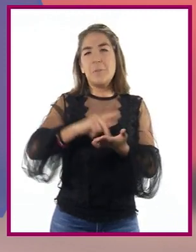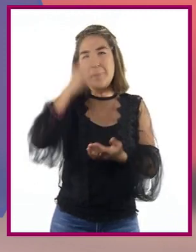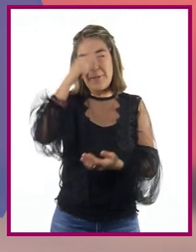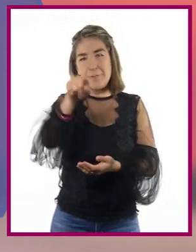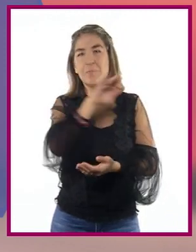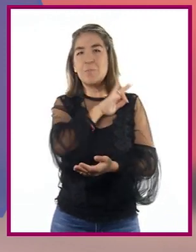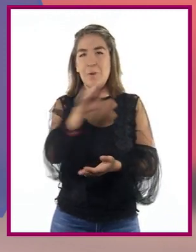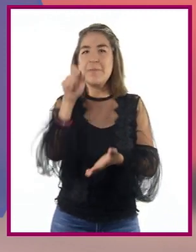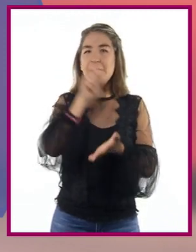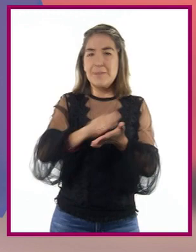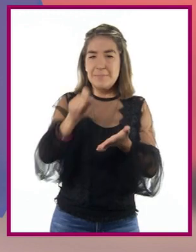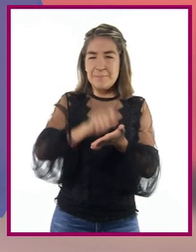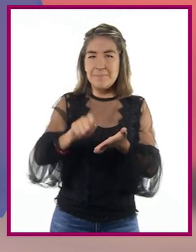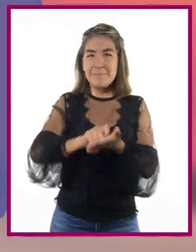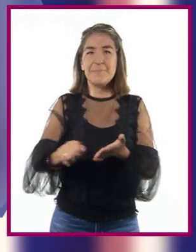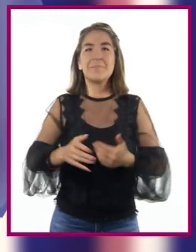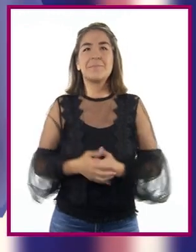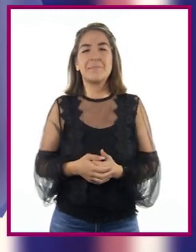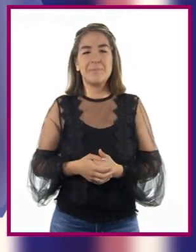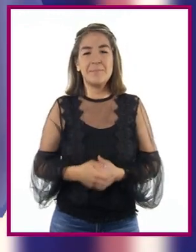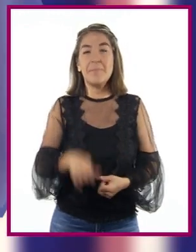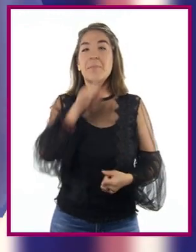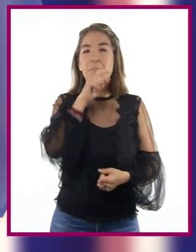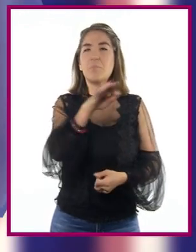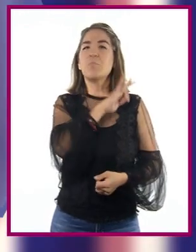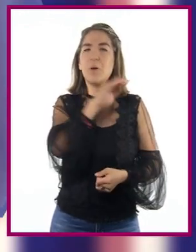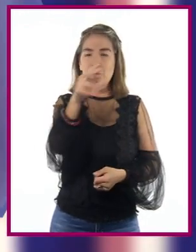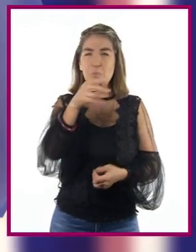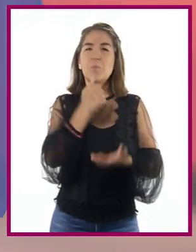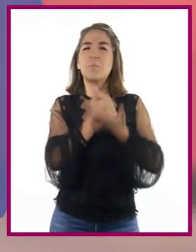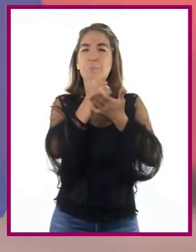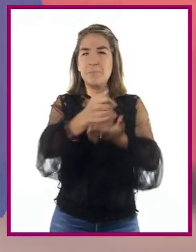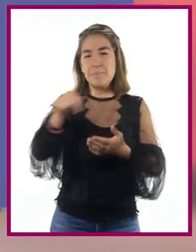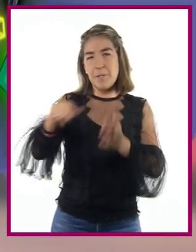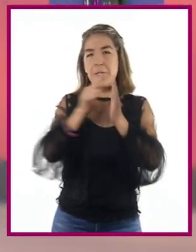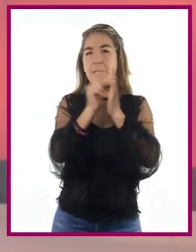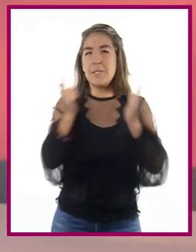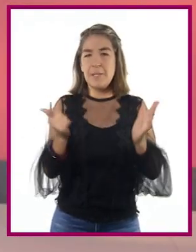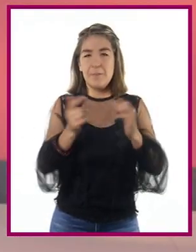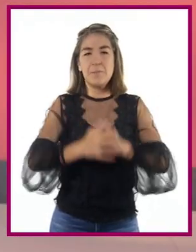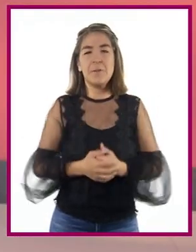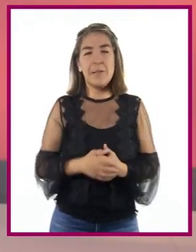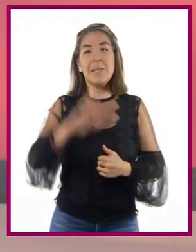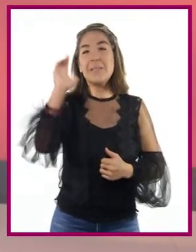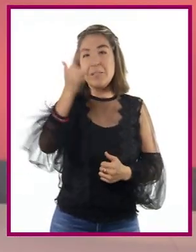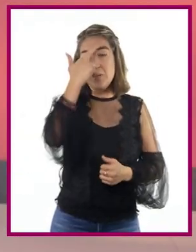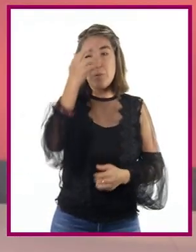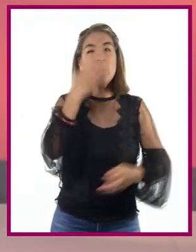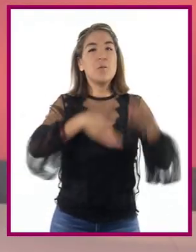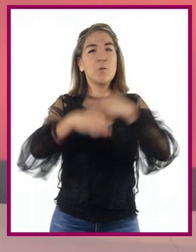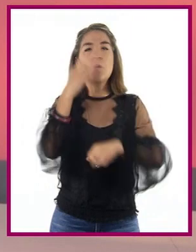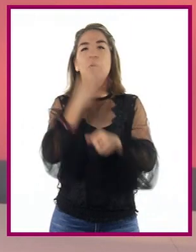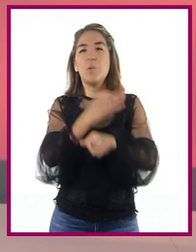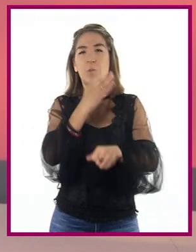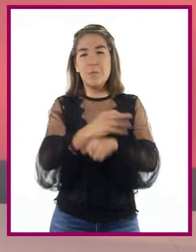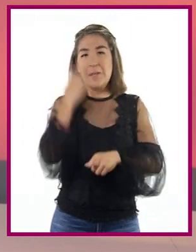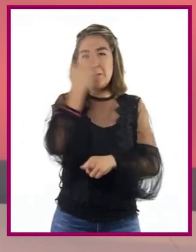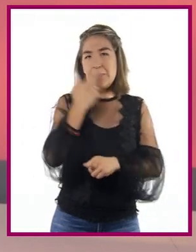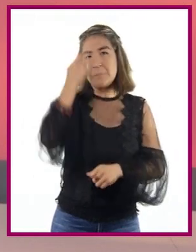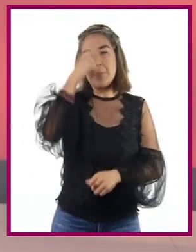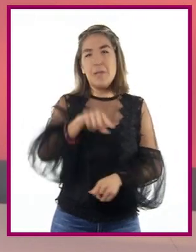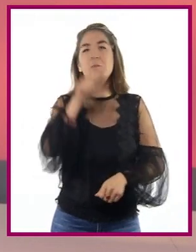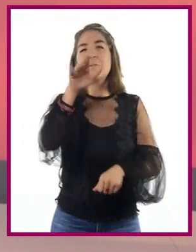que puedan tomar notas. También podría ayudarles tener a la mano su libro de texto. Recuerden que todo lo que revisemos es